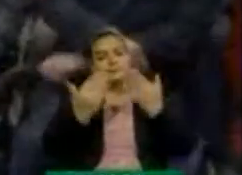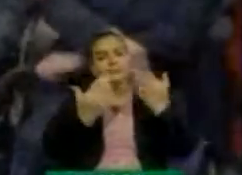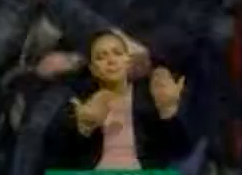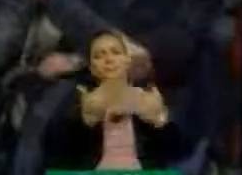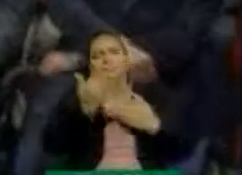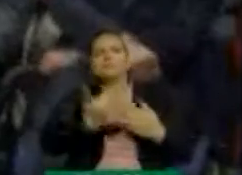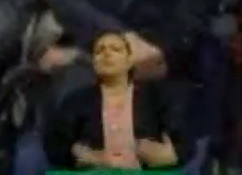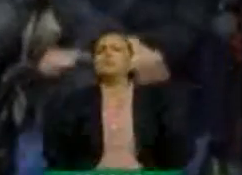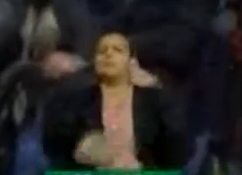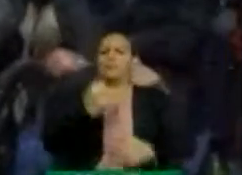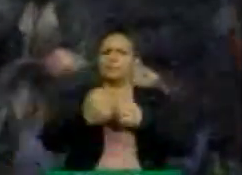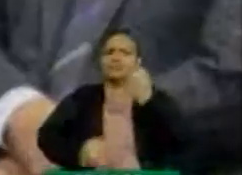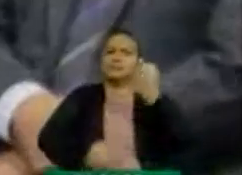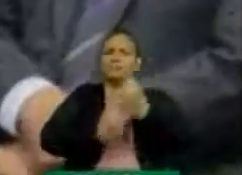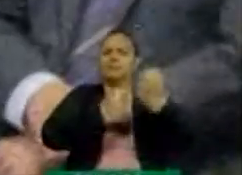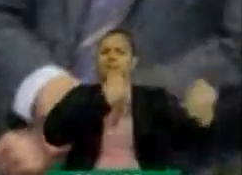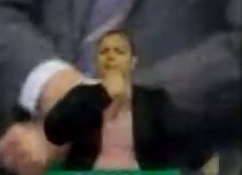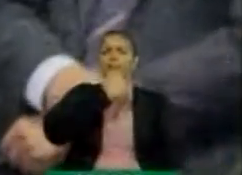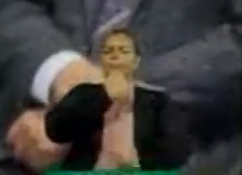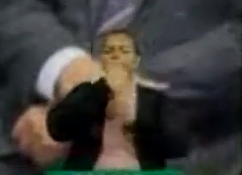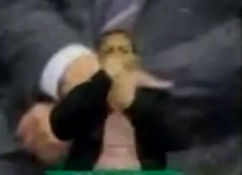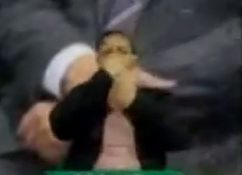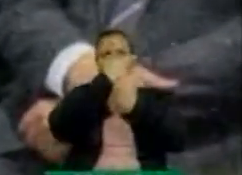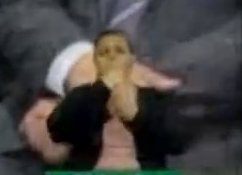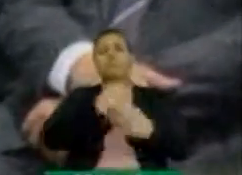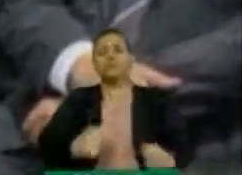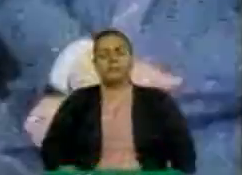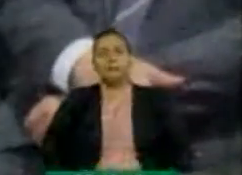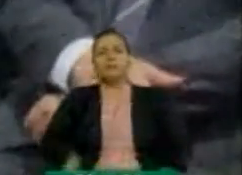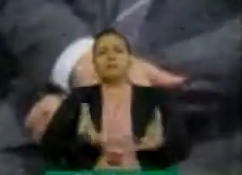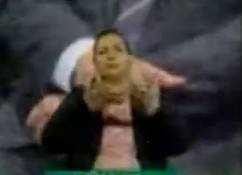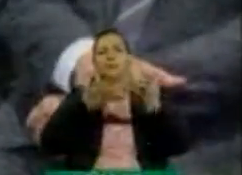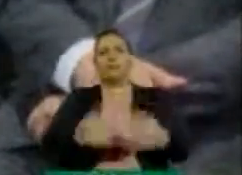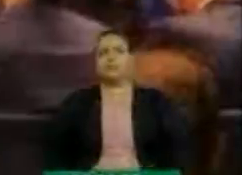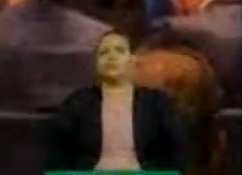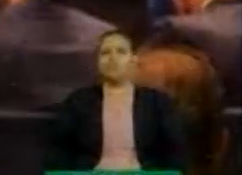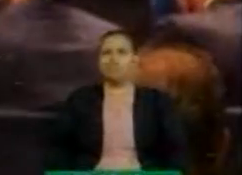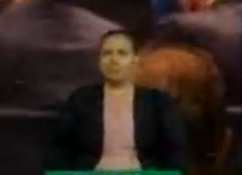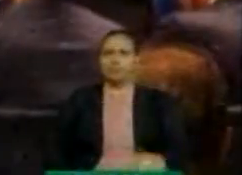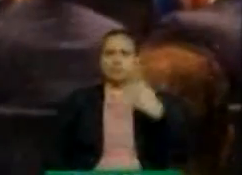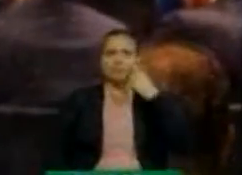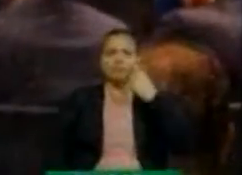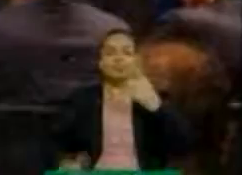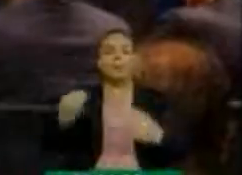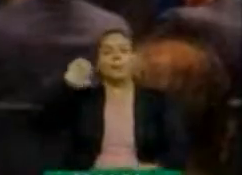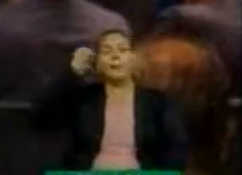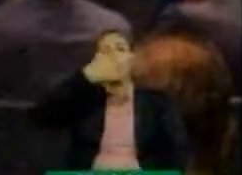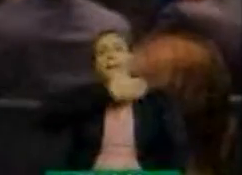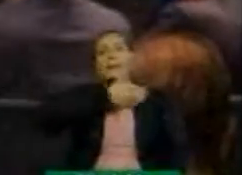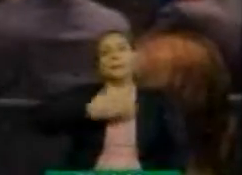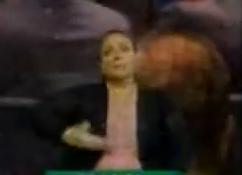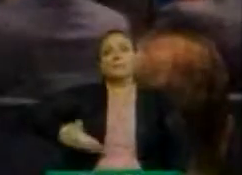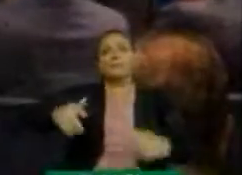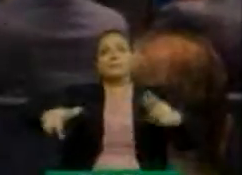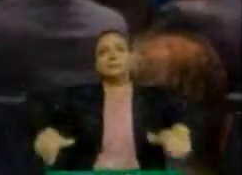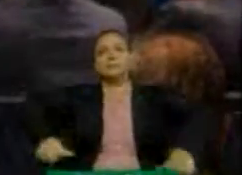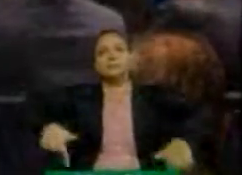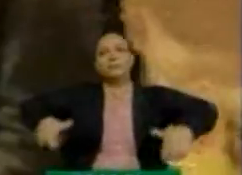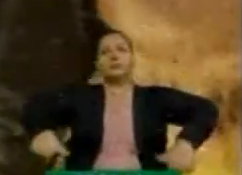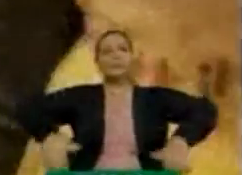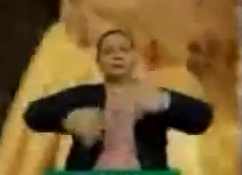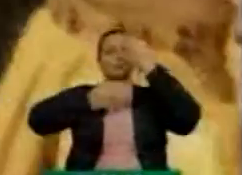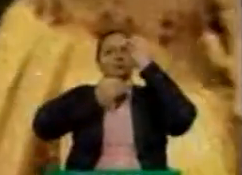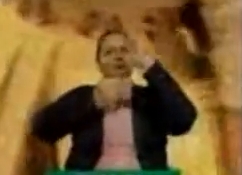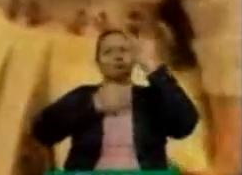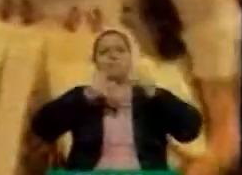para el viernes que tiene previsto que moreno expondrá las acciones ejecutadas durante su gestión en referencia a derechos ciudadanos